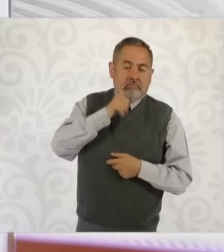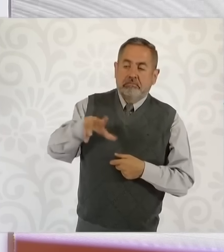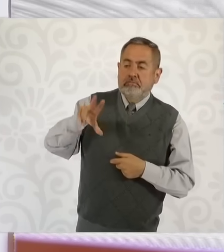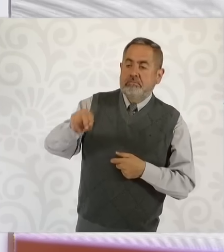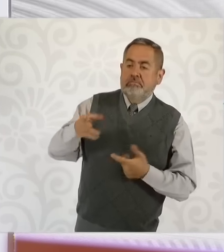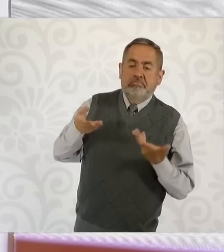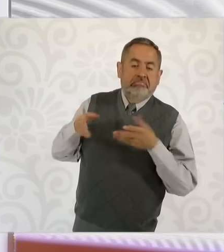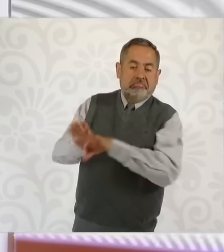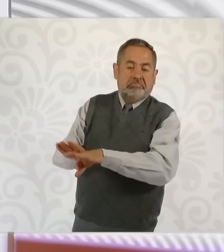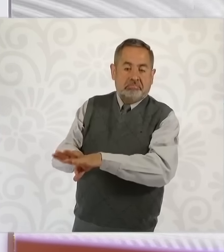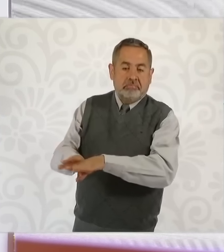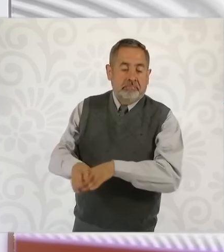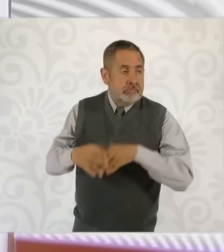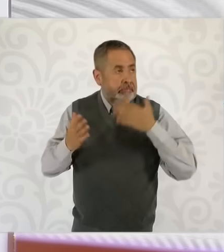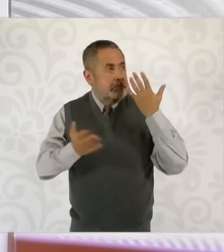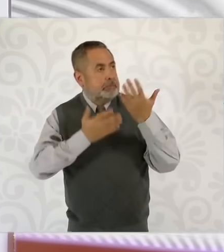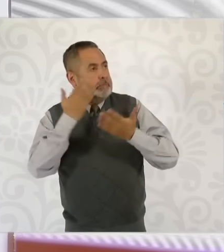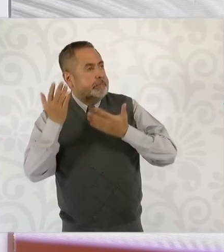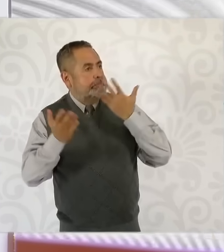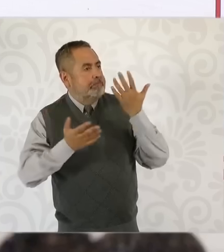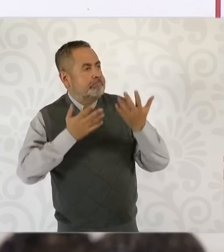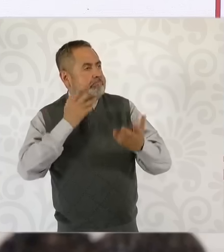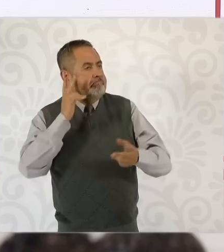Producto de eso, pues dejaron de